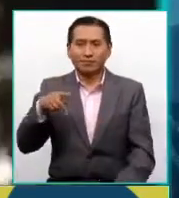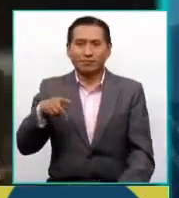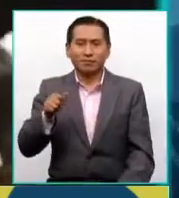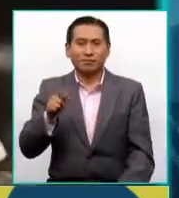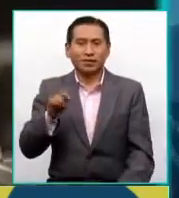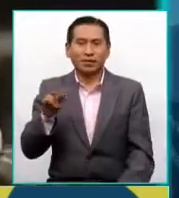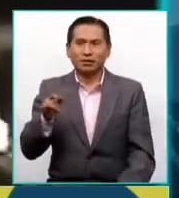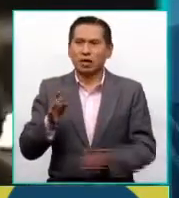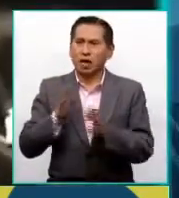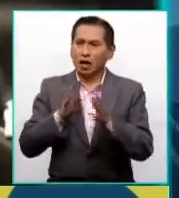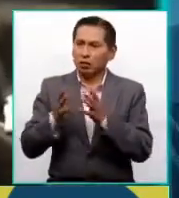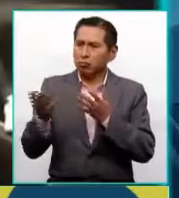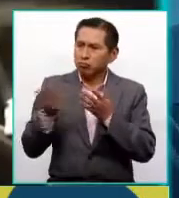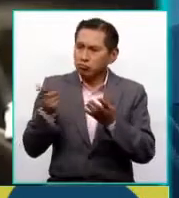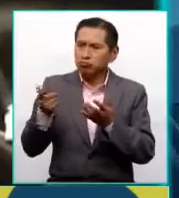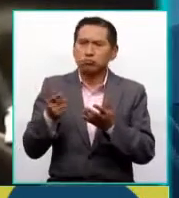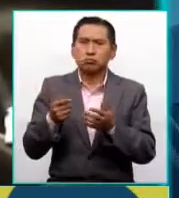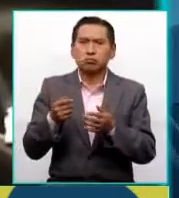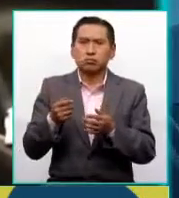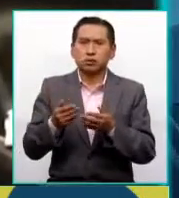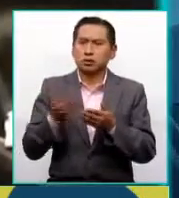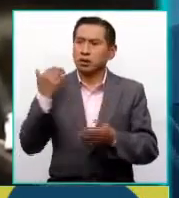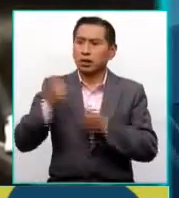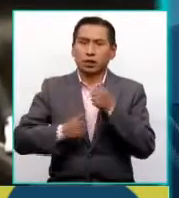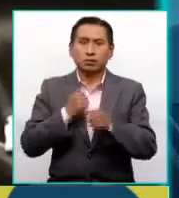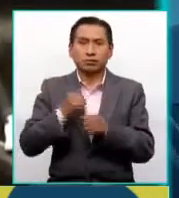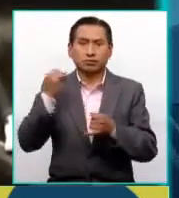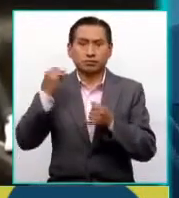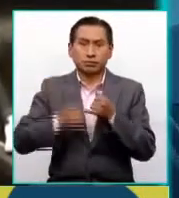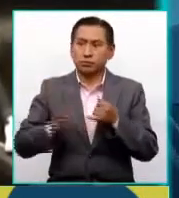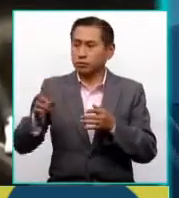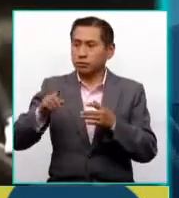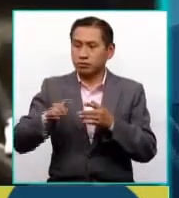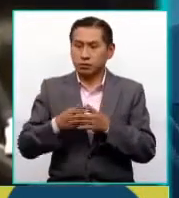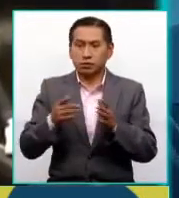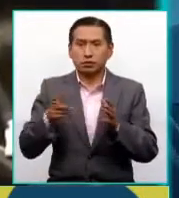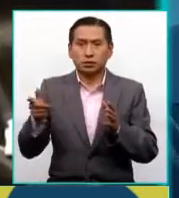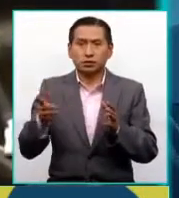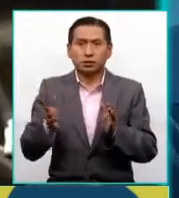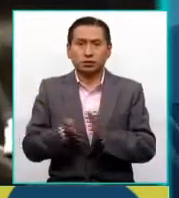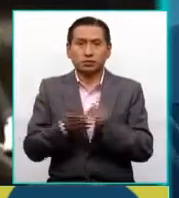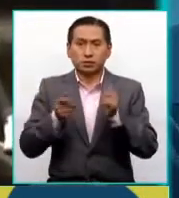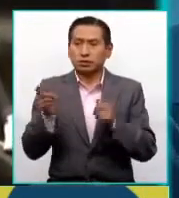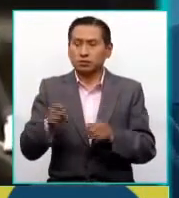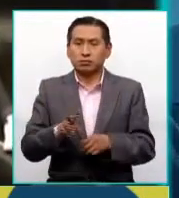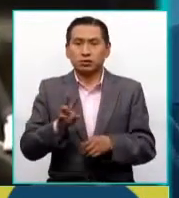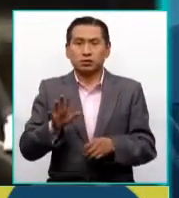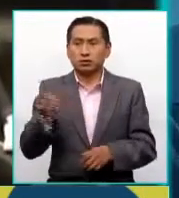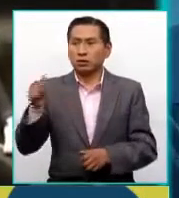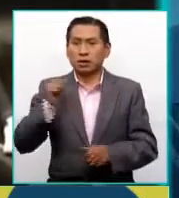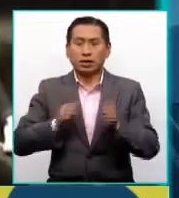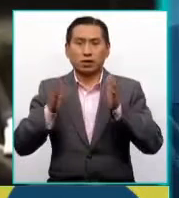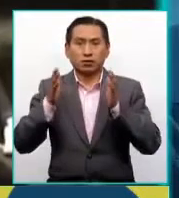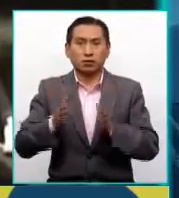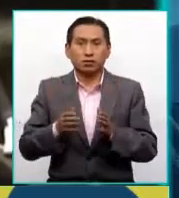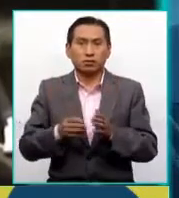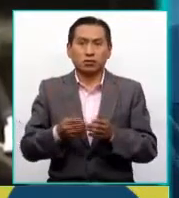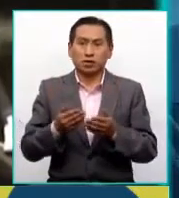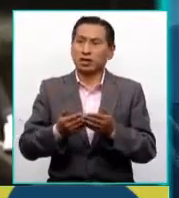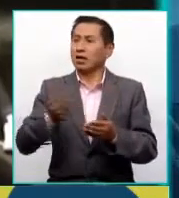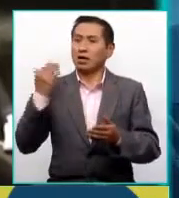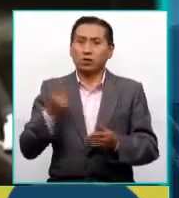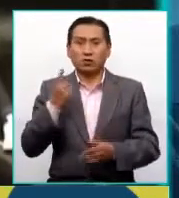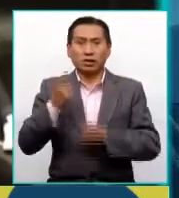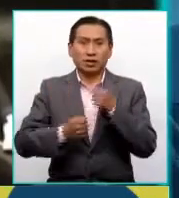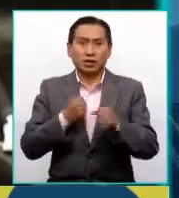ella a fines del año pasado empieza su aniversario 25 de actriz. Entonces, un año antes de eso,